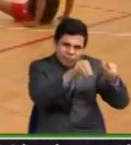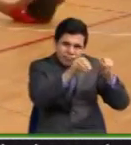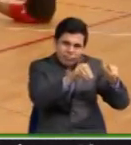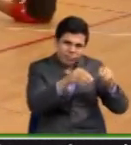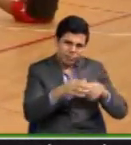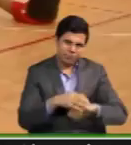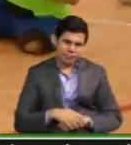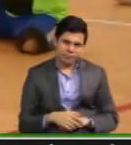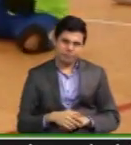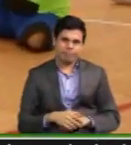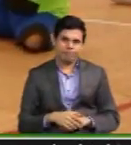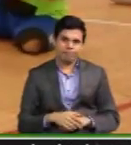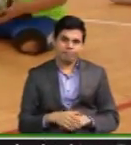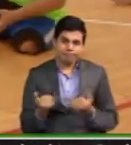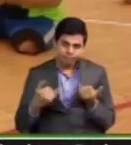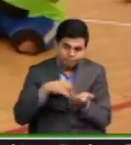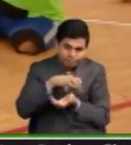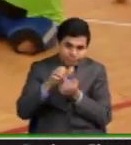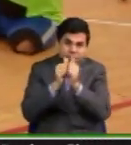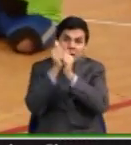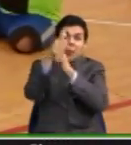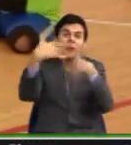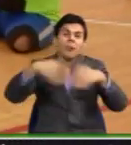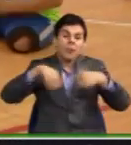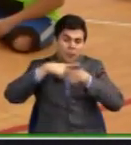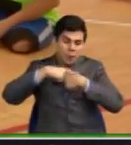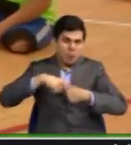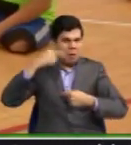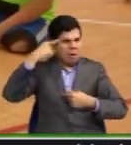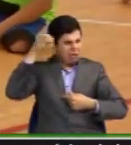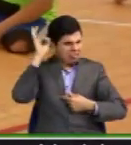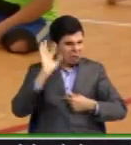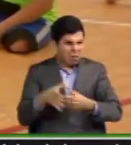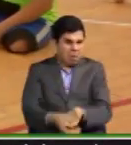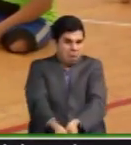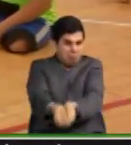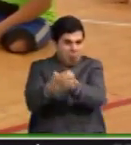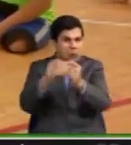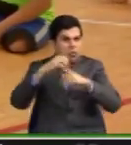Así las cosas, Santander perdió la posibilidad de sumar una medalla que parecía fija en las justas de Tolima y Chocó.